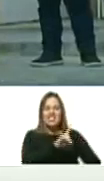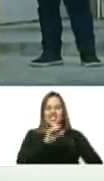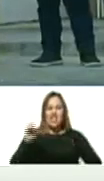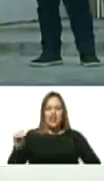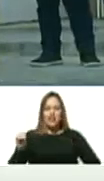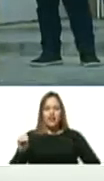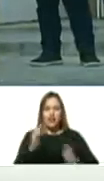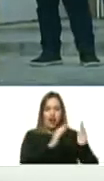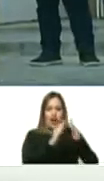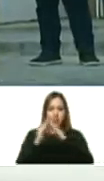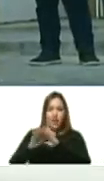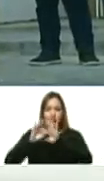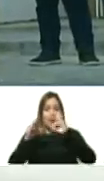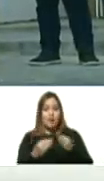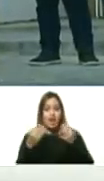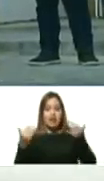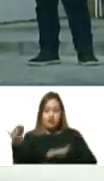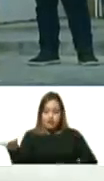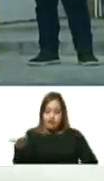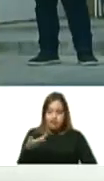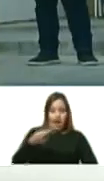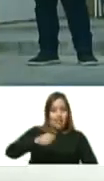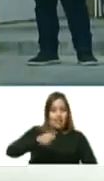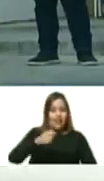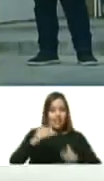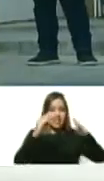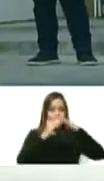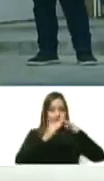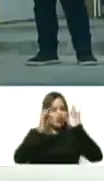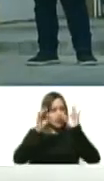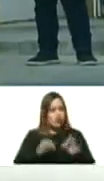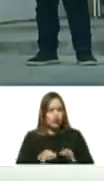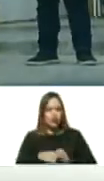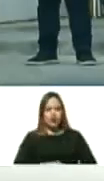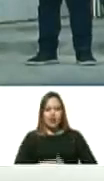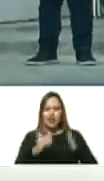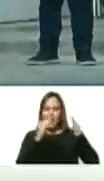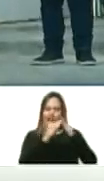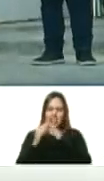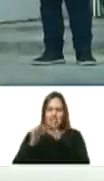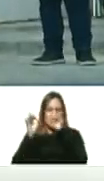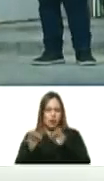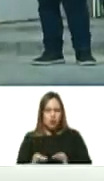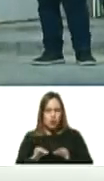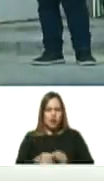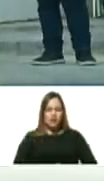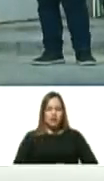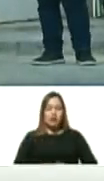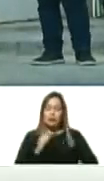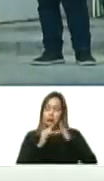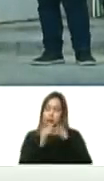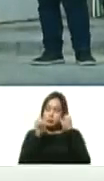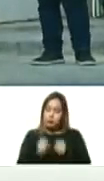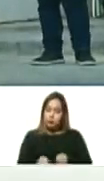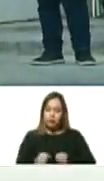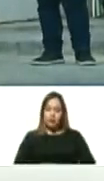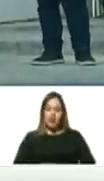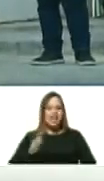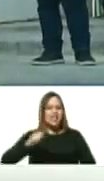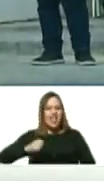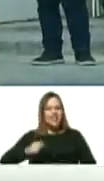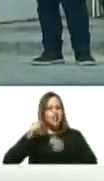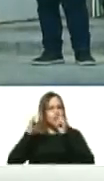hoy con su llave y su techo seguro. Vivienda segura, techo seguro, llave